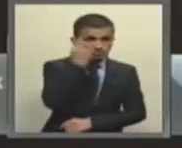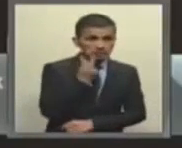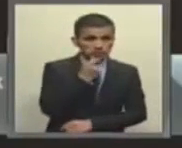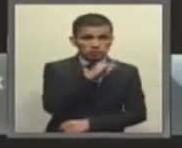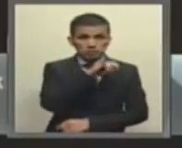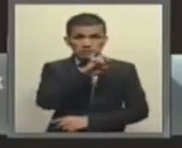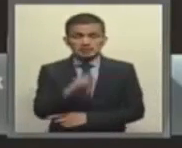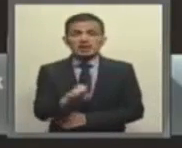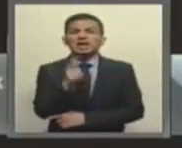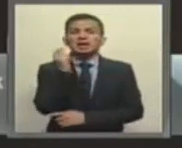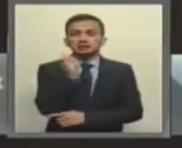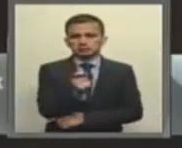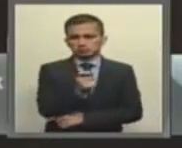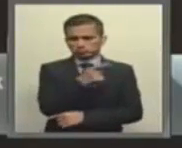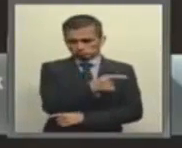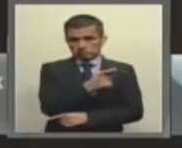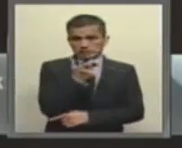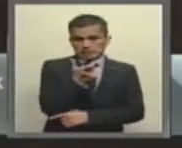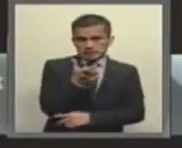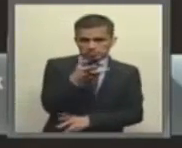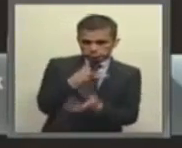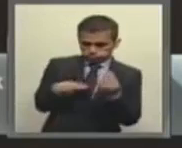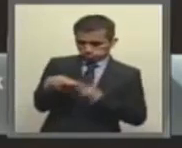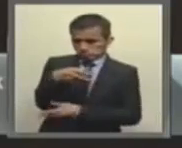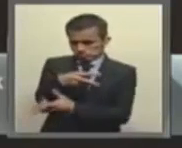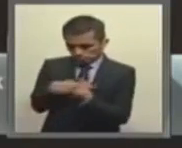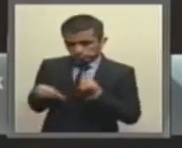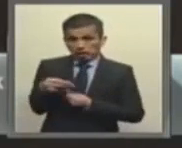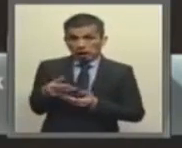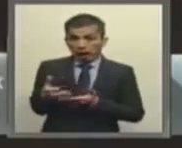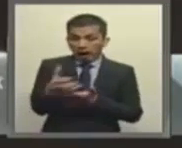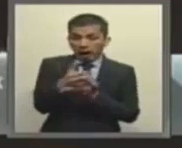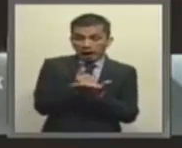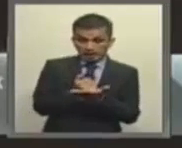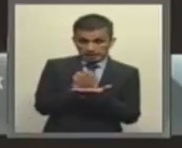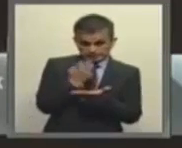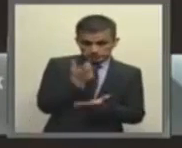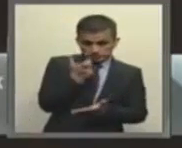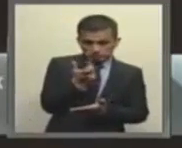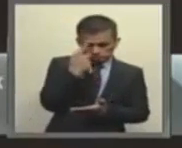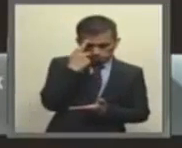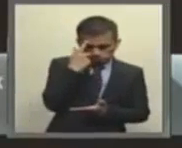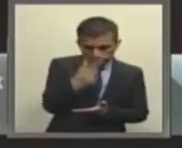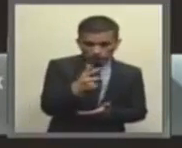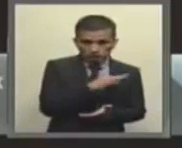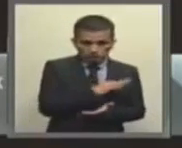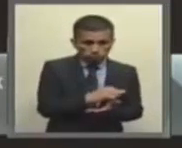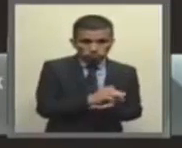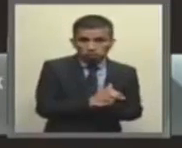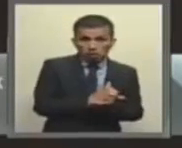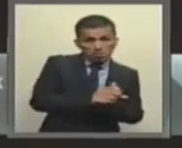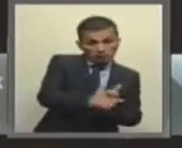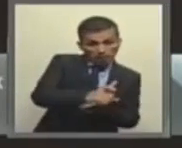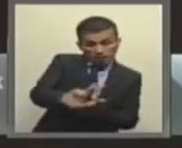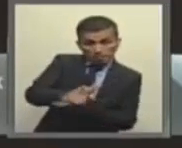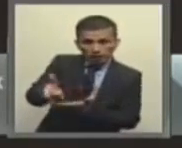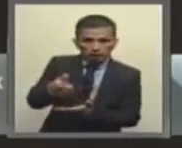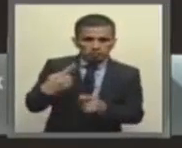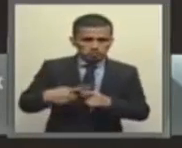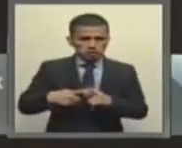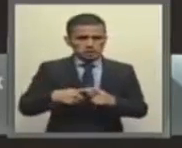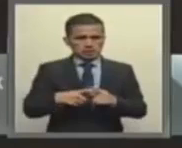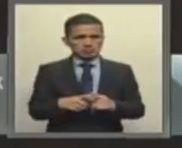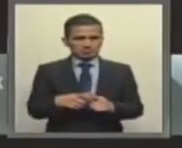utilidad que se obtiene por su funcionamiento no se destina a la repartición de dividendos a inversionistas, sino que